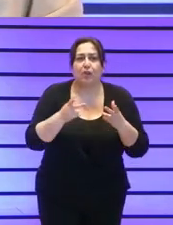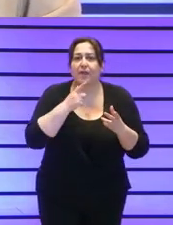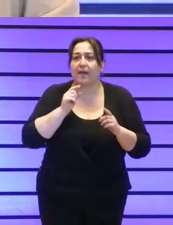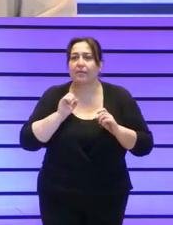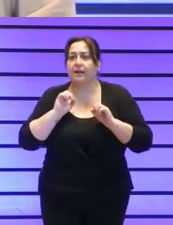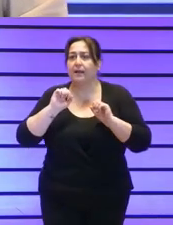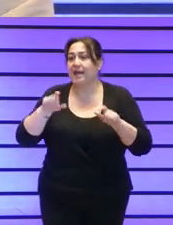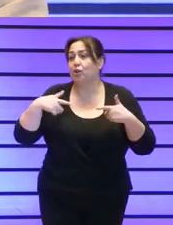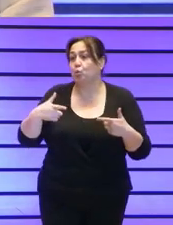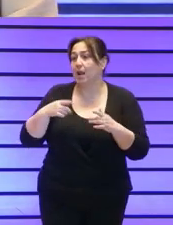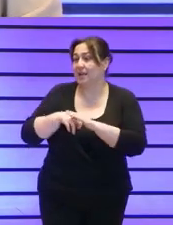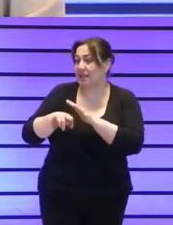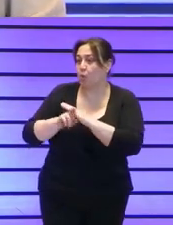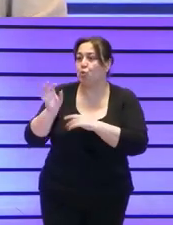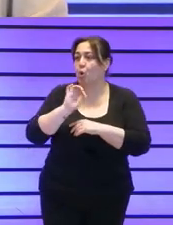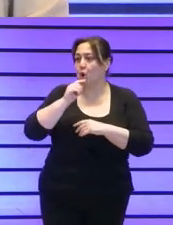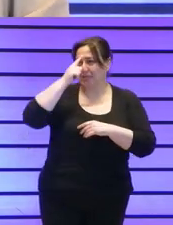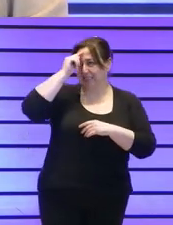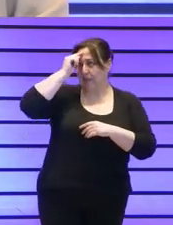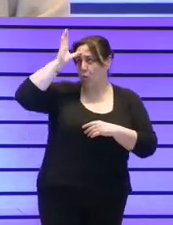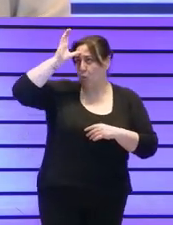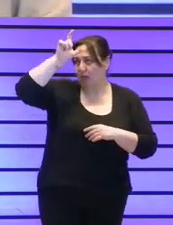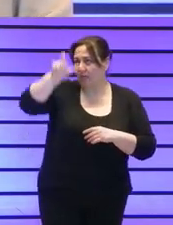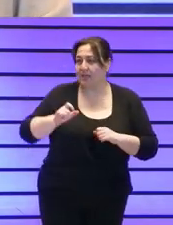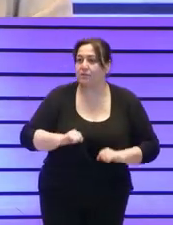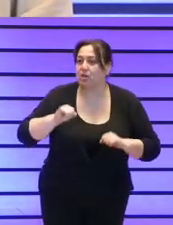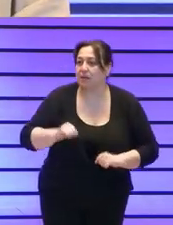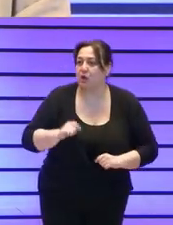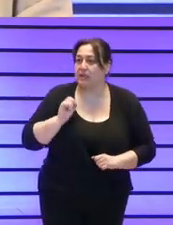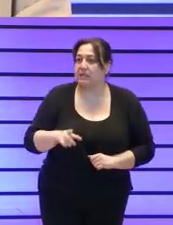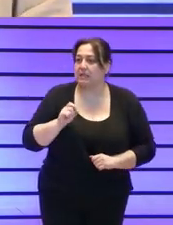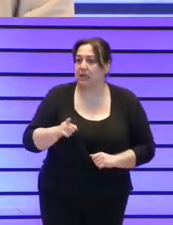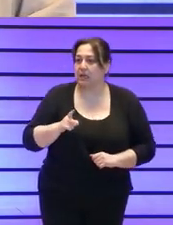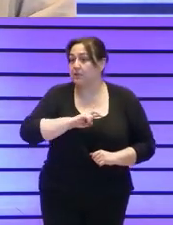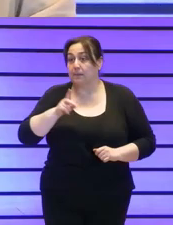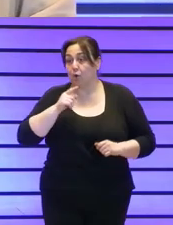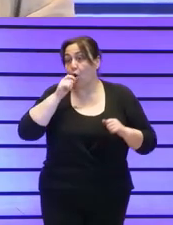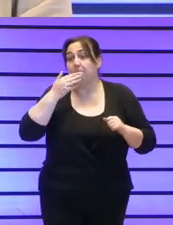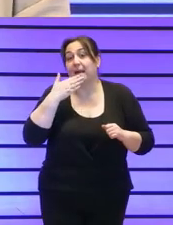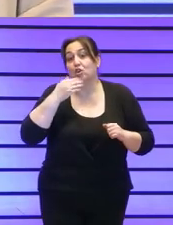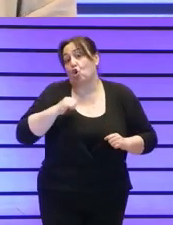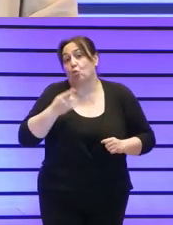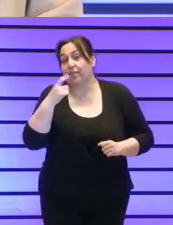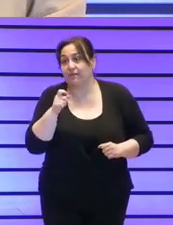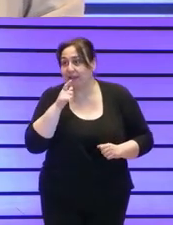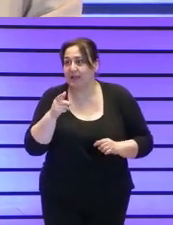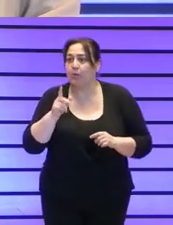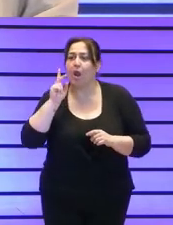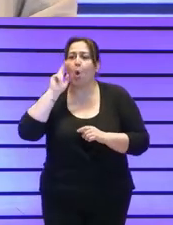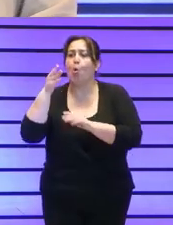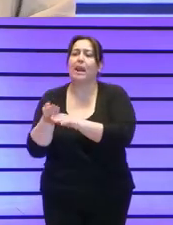que desperdicia la sabiduría de los mayores, sistemáticamente. Y de los que no son mayores y prejubilan,